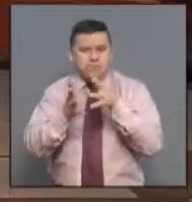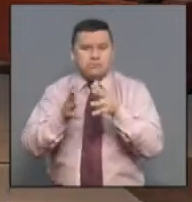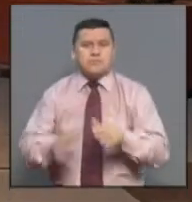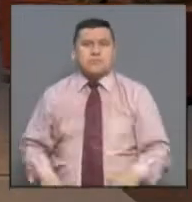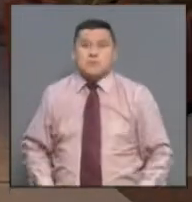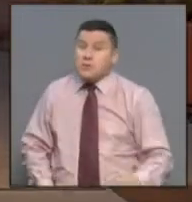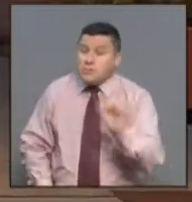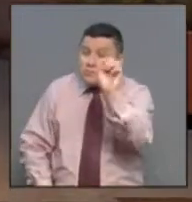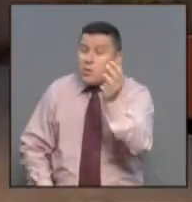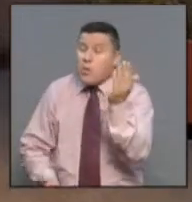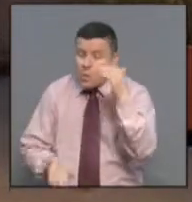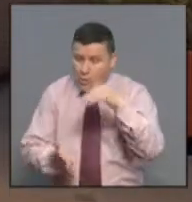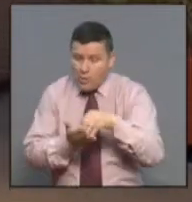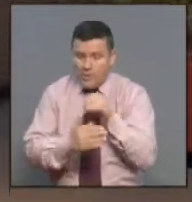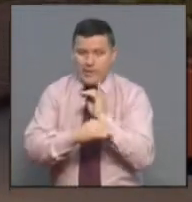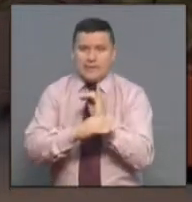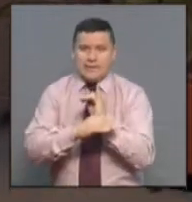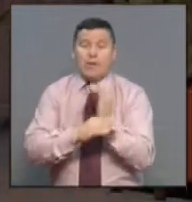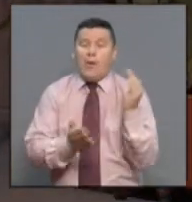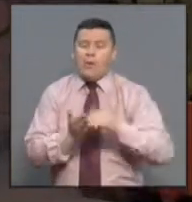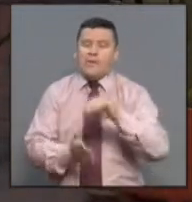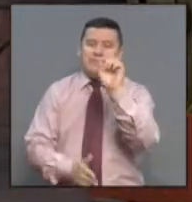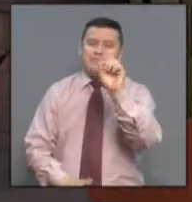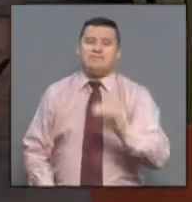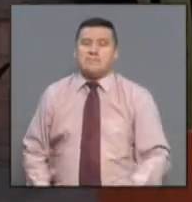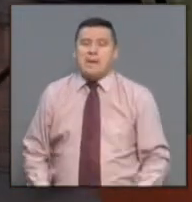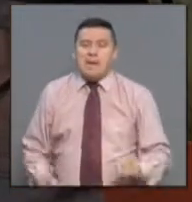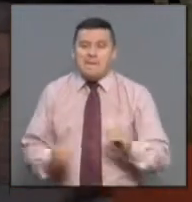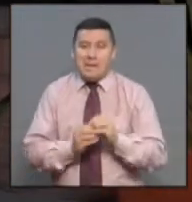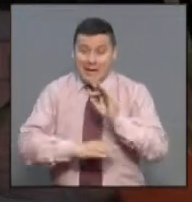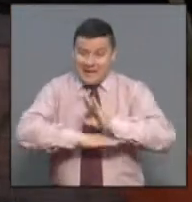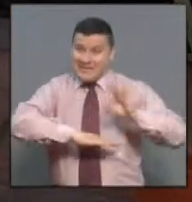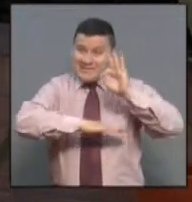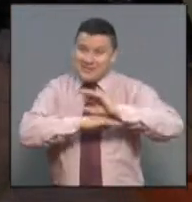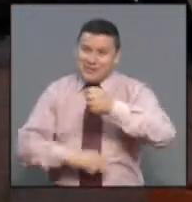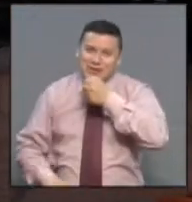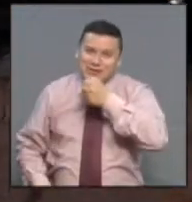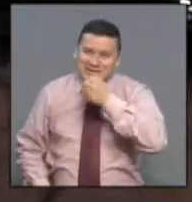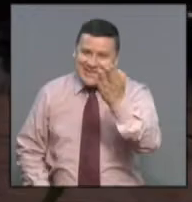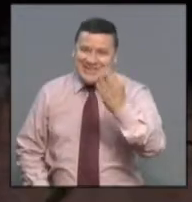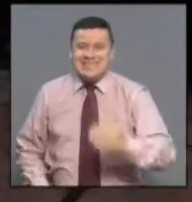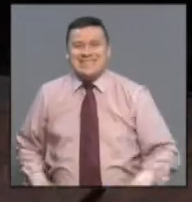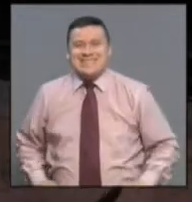Hacemos una pequeña pausa institucional y ya regresamos con más ESAP Noticias.